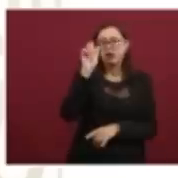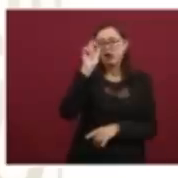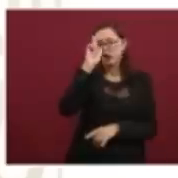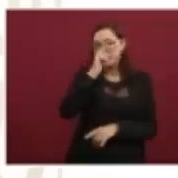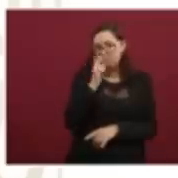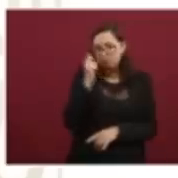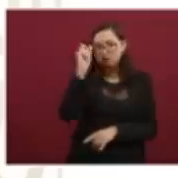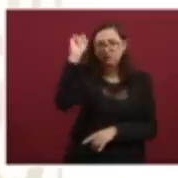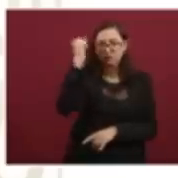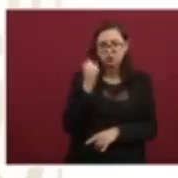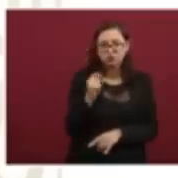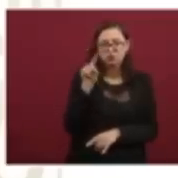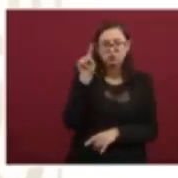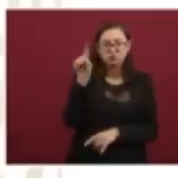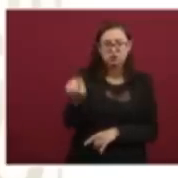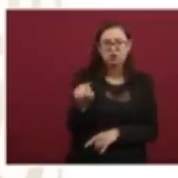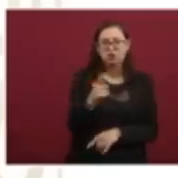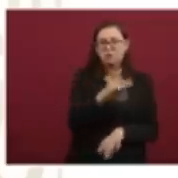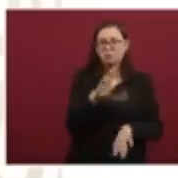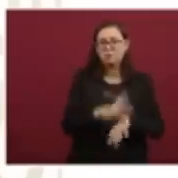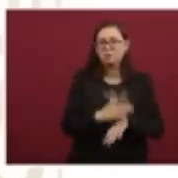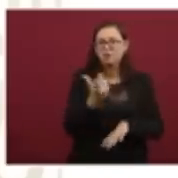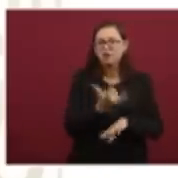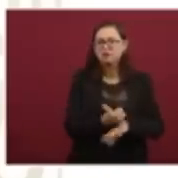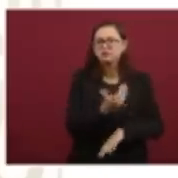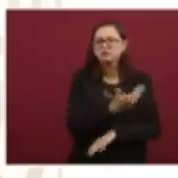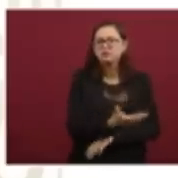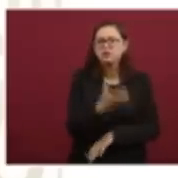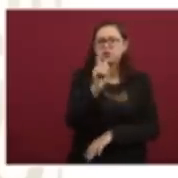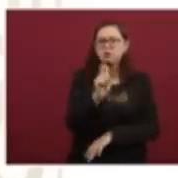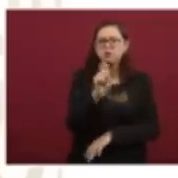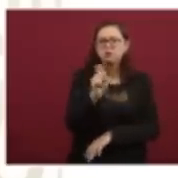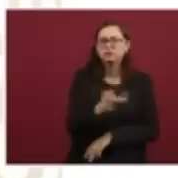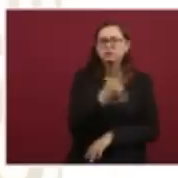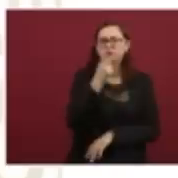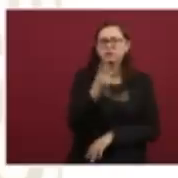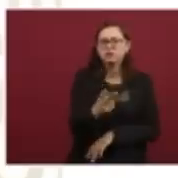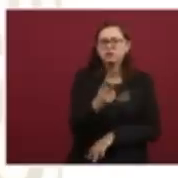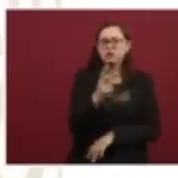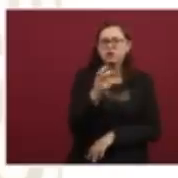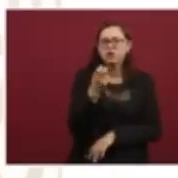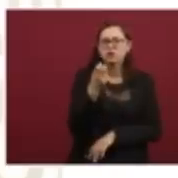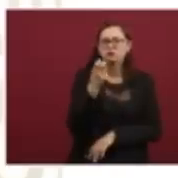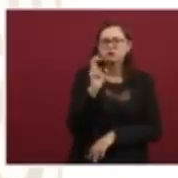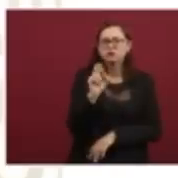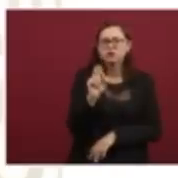22 pesos 56 centavos, tenemos el precio más alto del diésel en el país, con un margen de